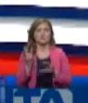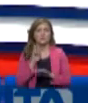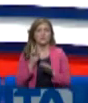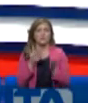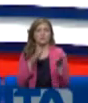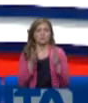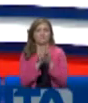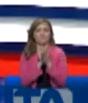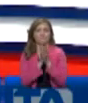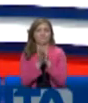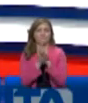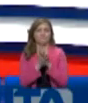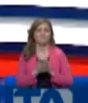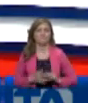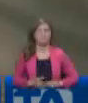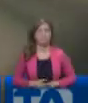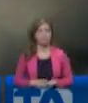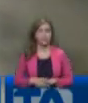registraron víctimas.